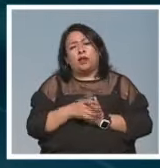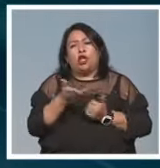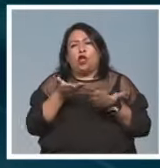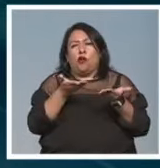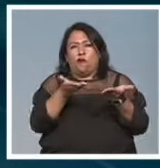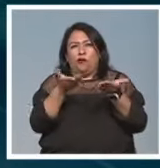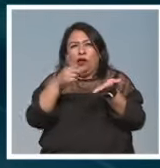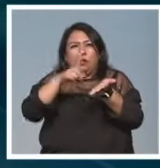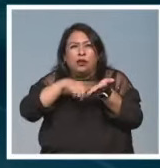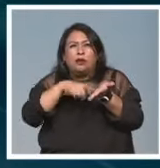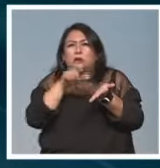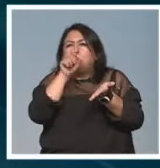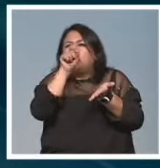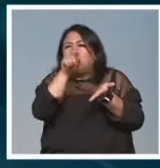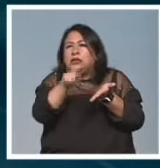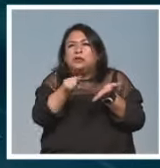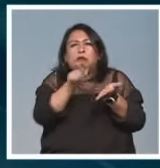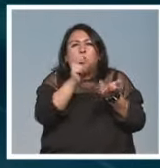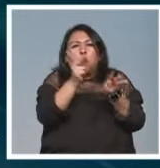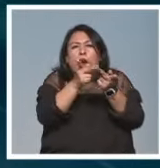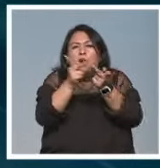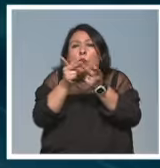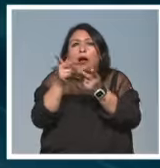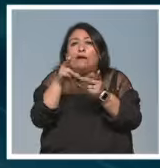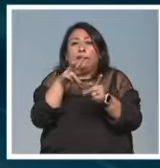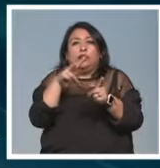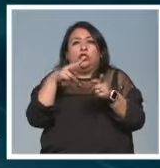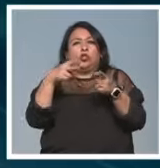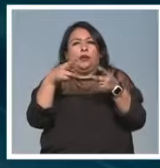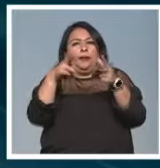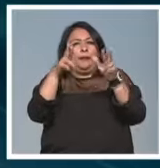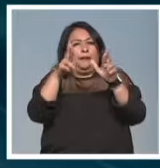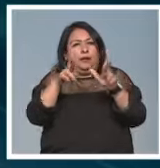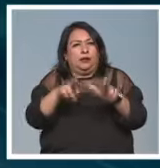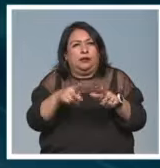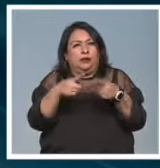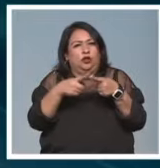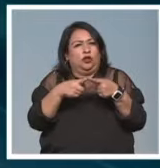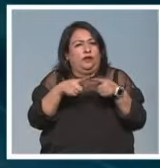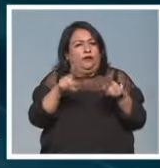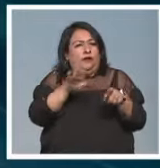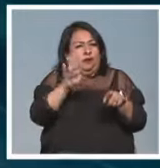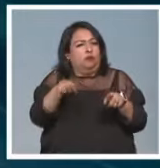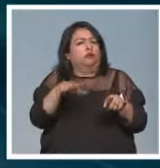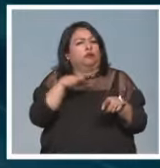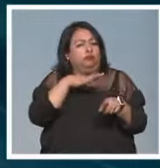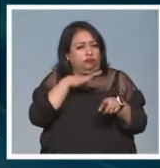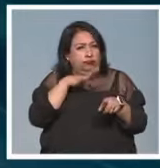ofrendas encontramos los mismos componentes, existen visiones y representaciones distintas de la muerte.